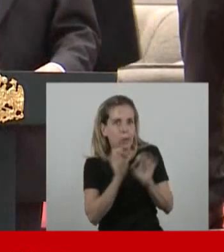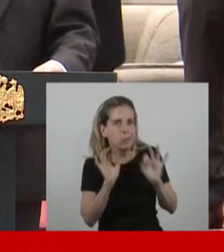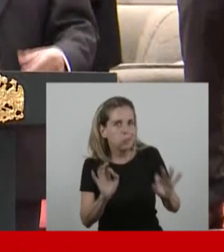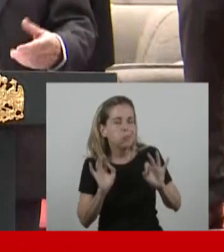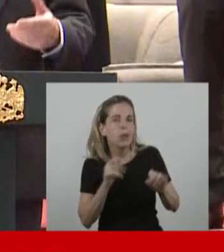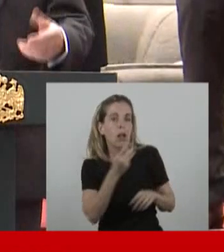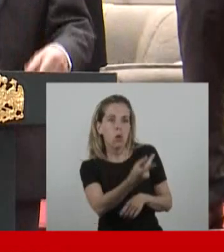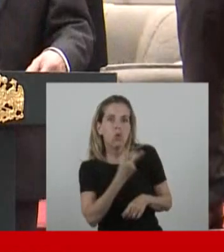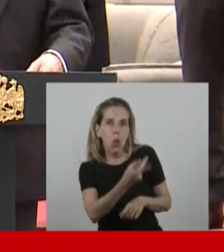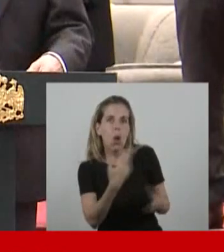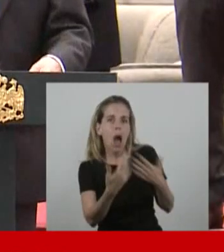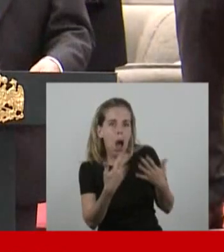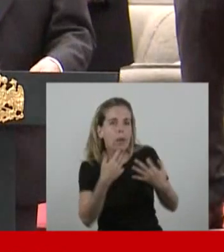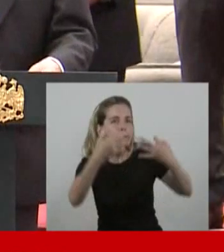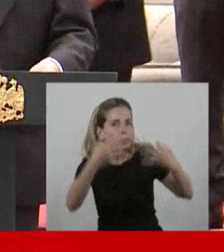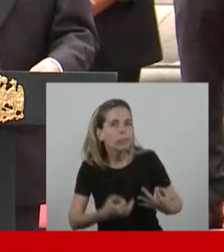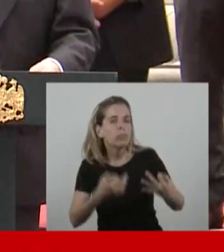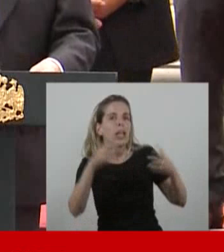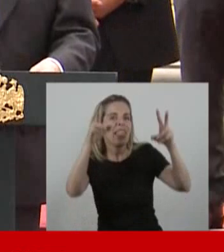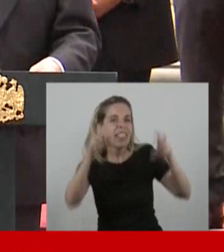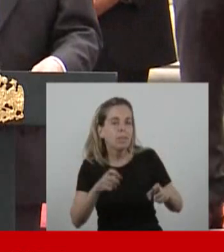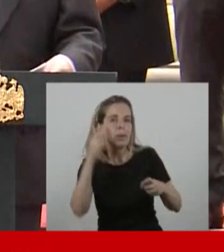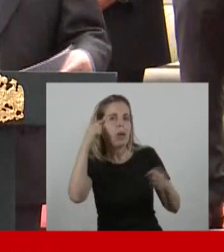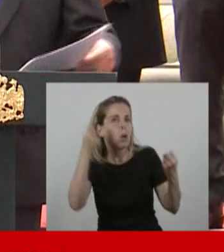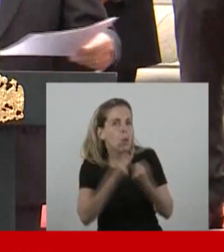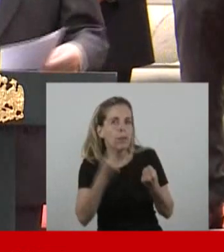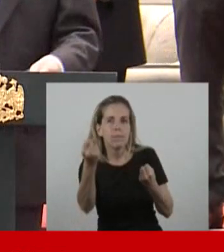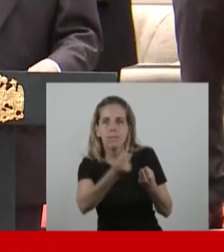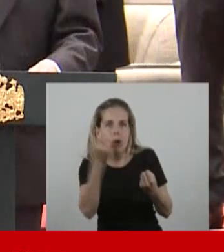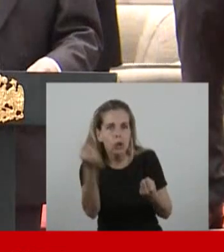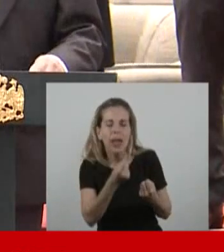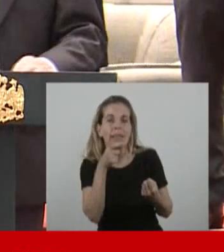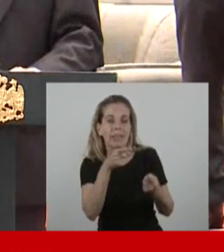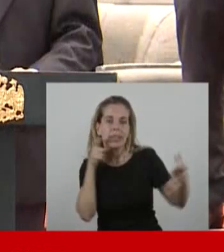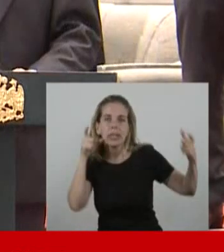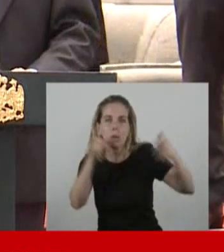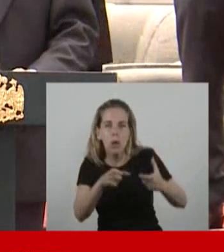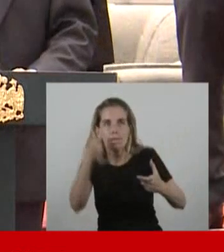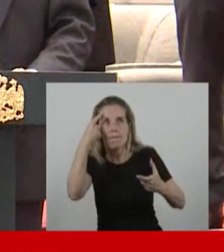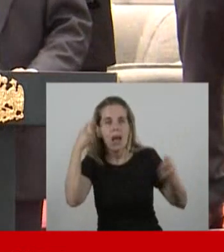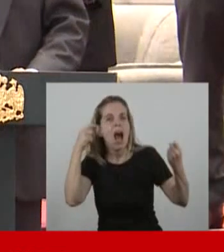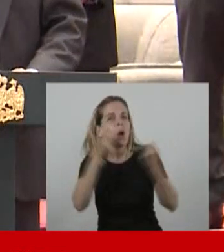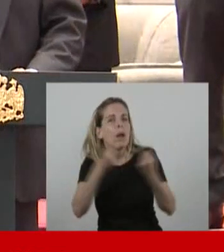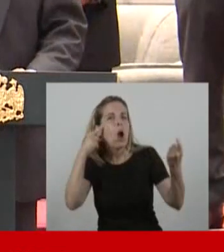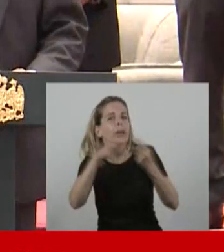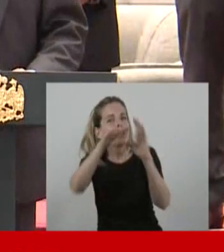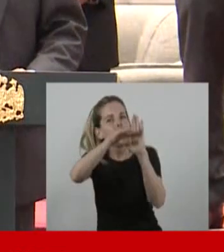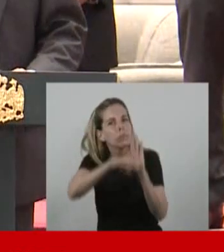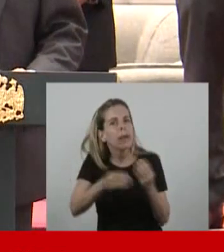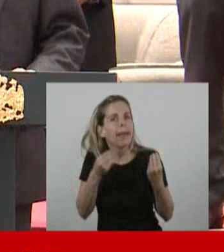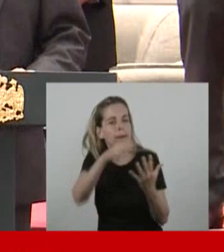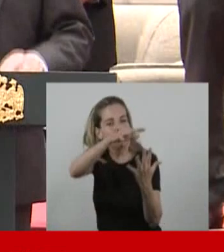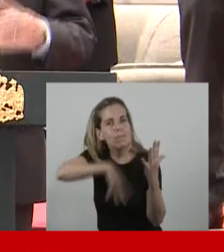hemos llegado y consolidado importantes acuerdos. Nos ha permitido fijar una hoja de ruta de cómo seguir fortaleciendo